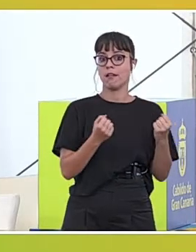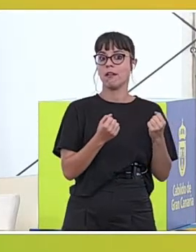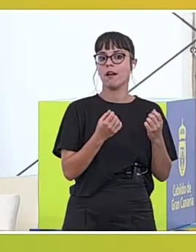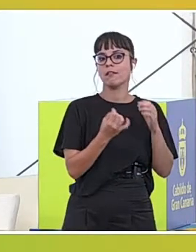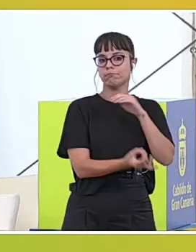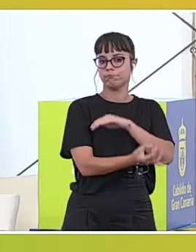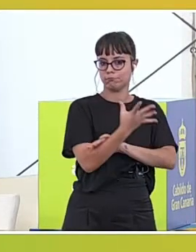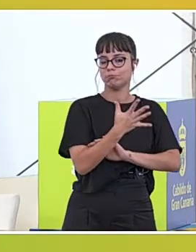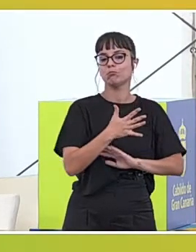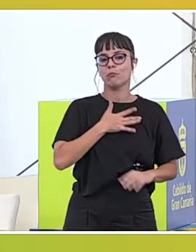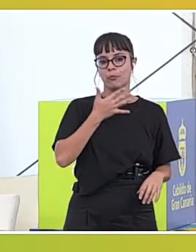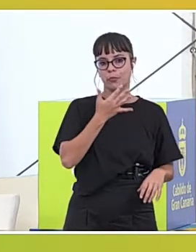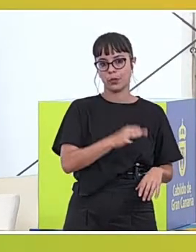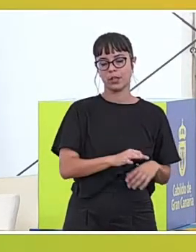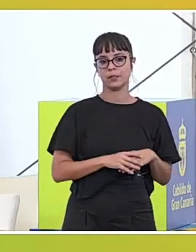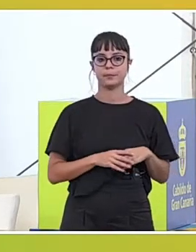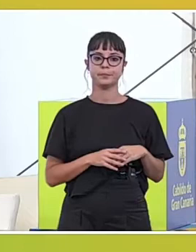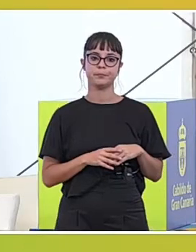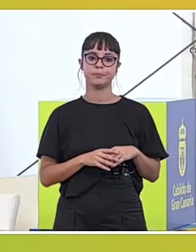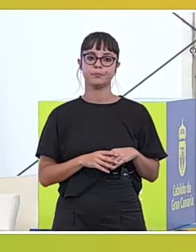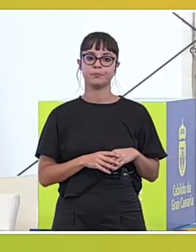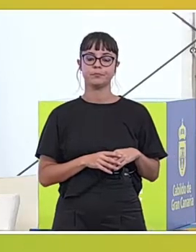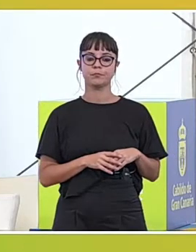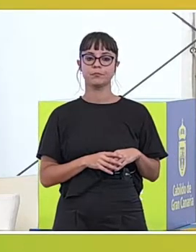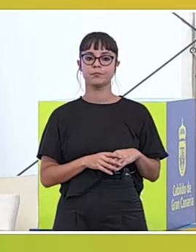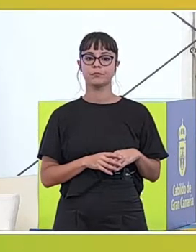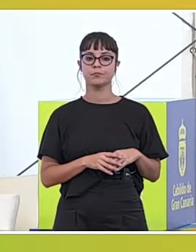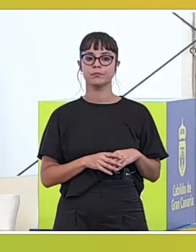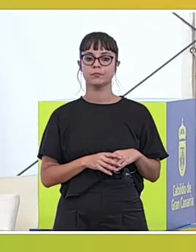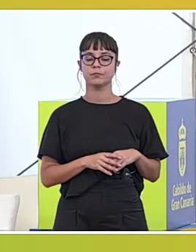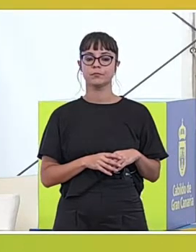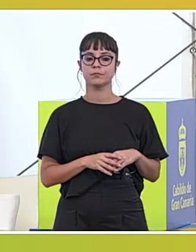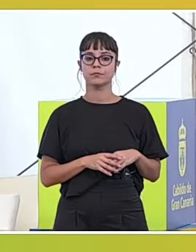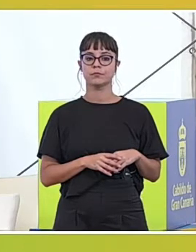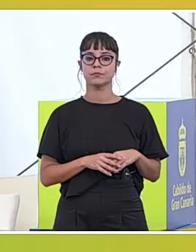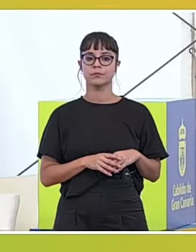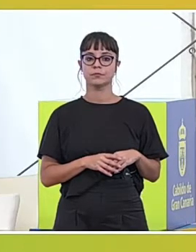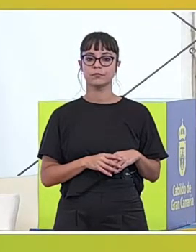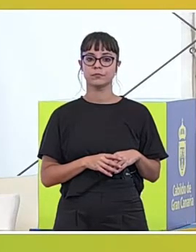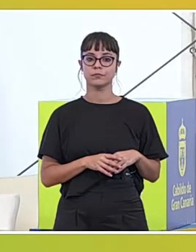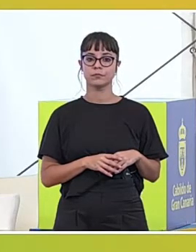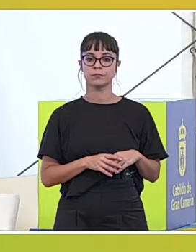que se produciría entre una solución de alta concentración como es la